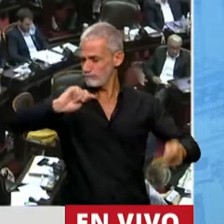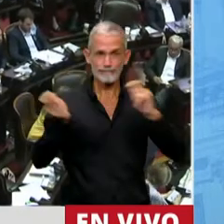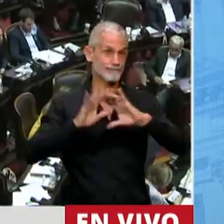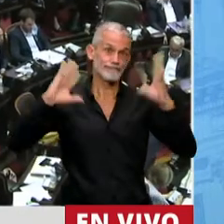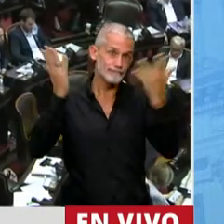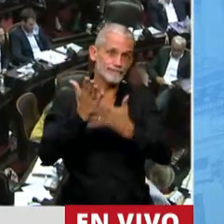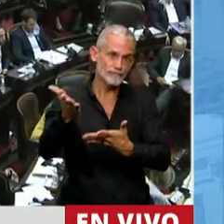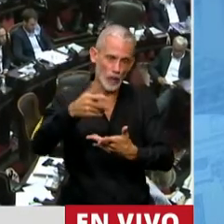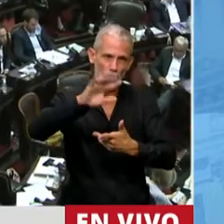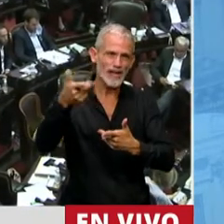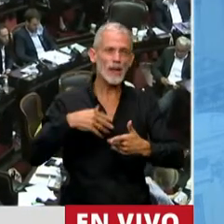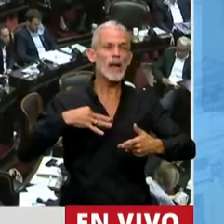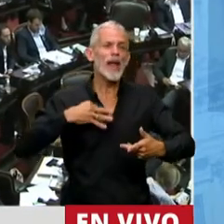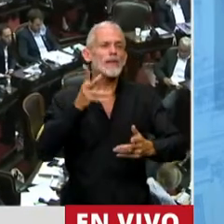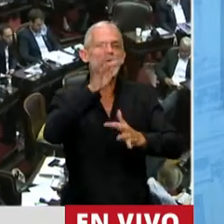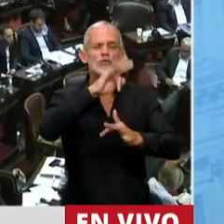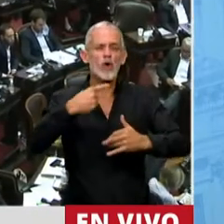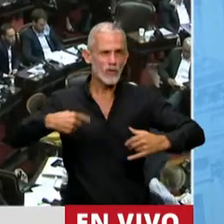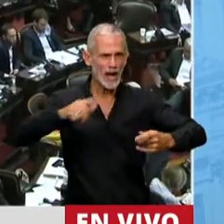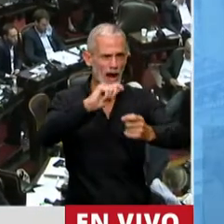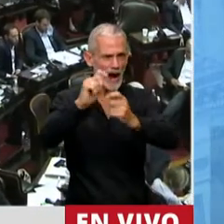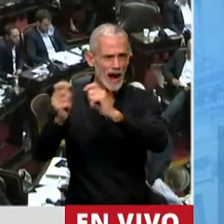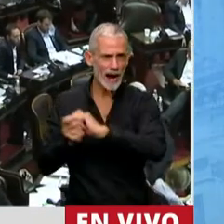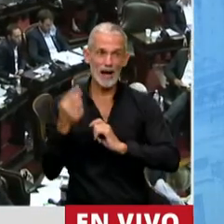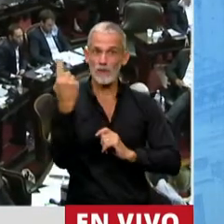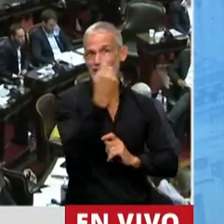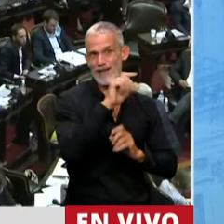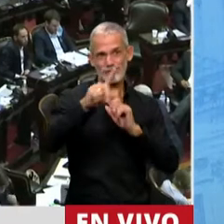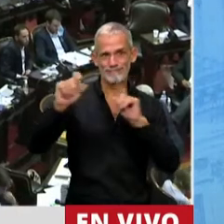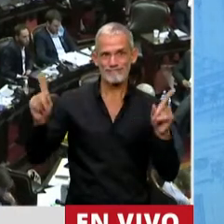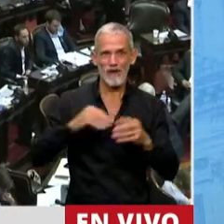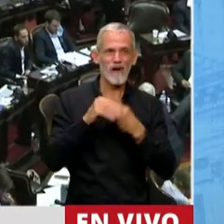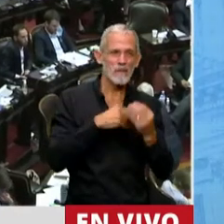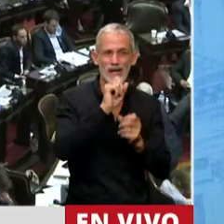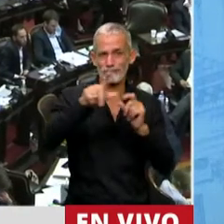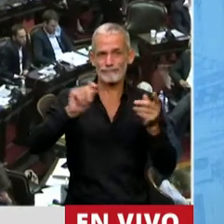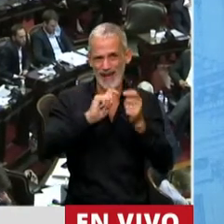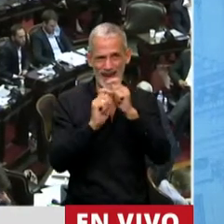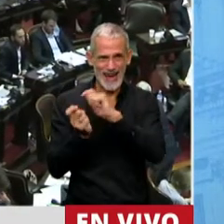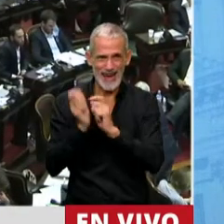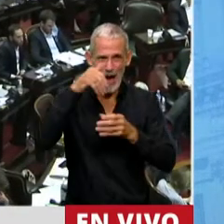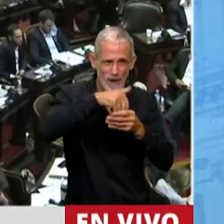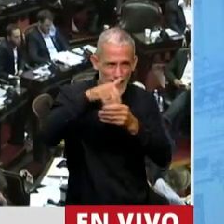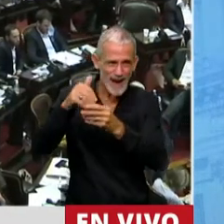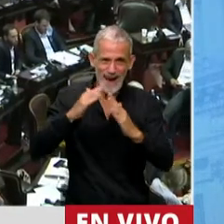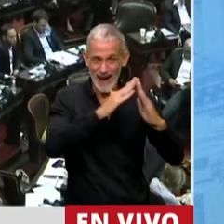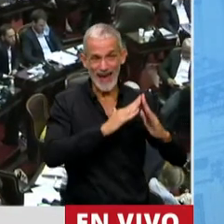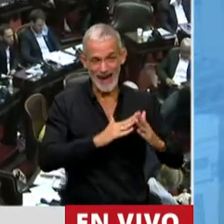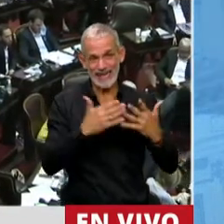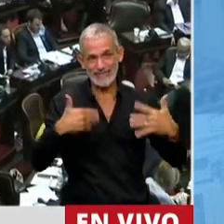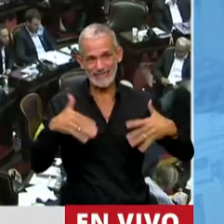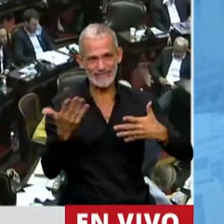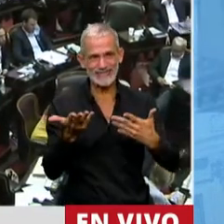nivel global, pero también en la vida cotidiana de cada una de nuestras familias. Las consecuencias más